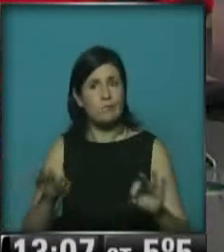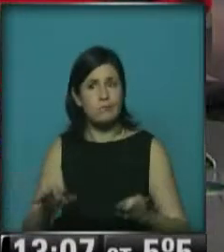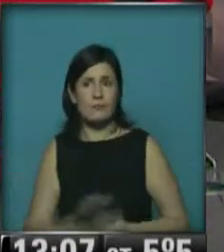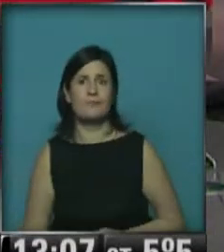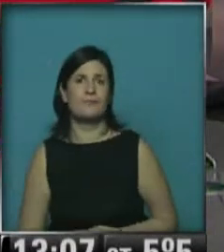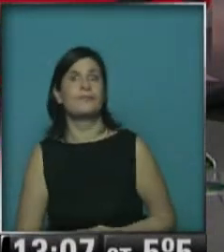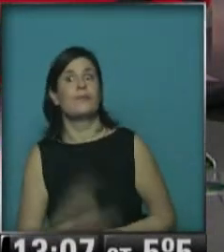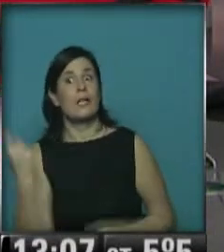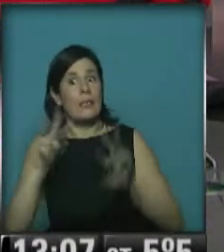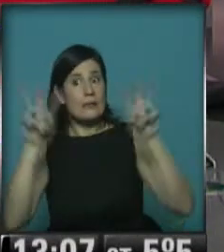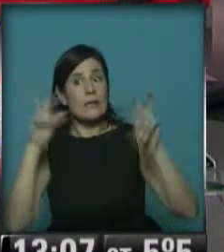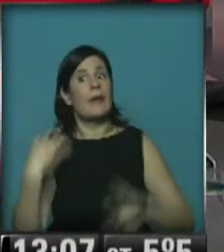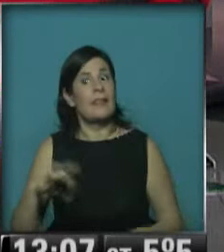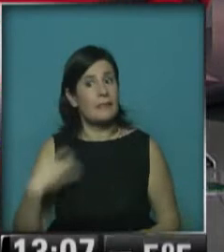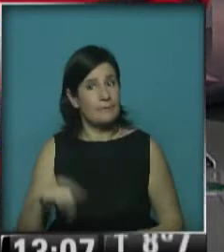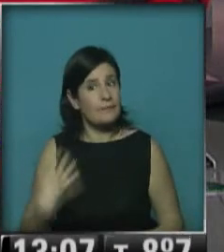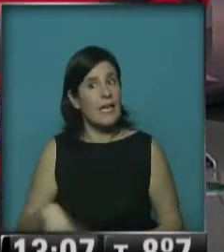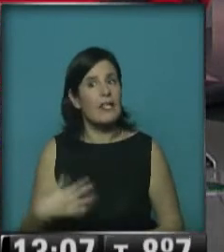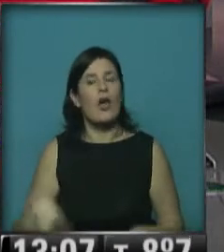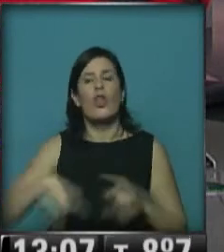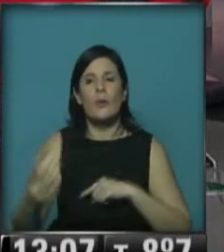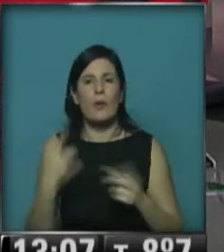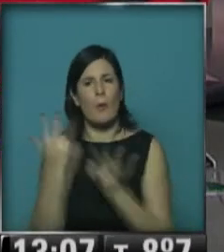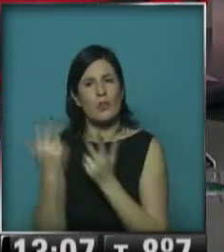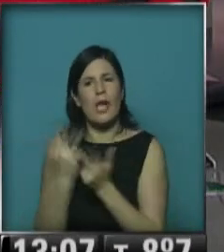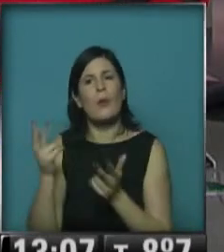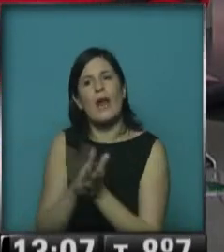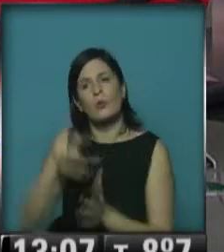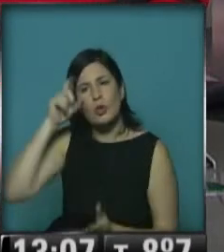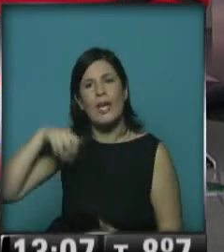Bien, un tema sensible que vamos a estar tratando y analizando en un ratito nada más con Emilio Ruchaski.